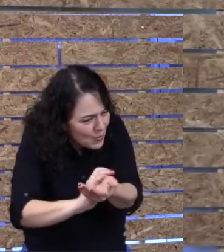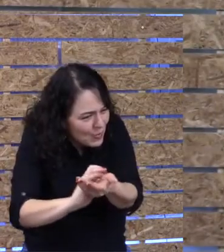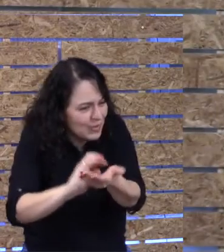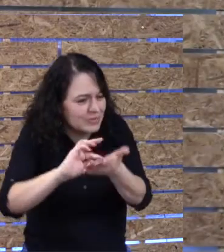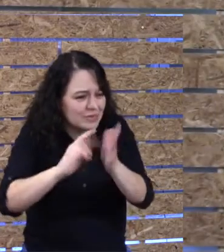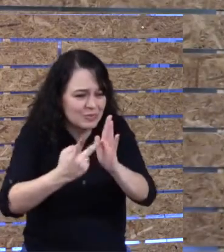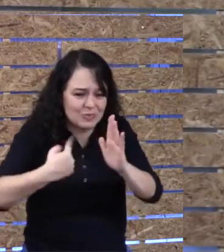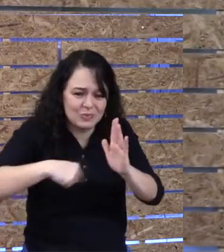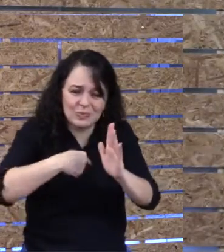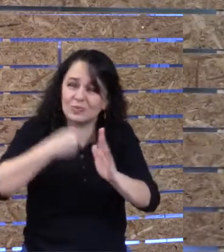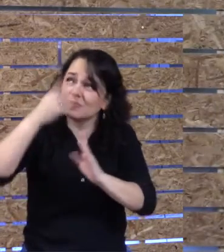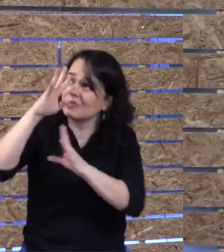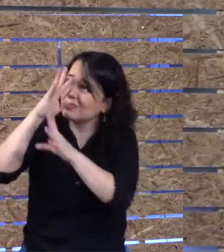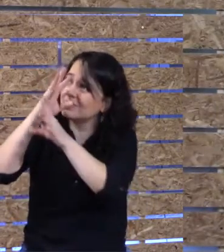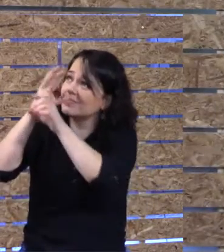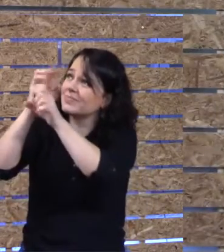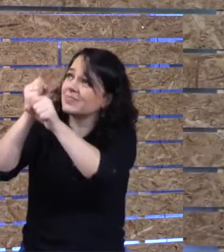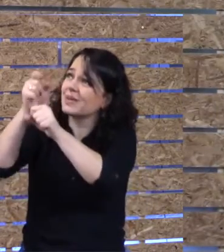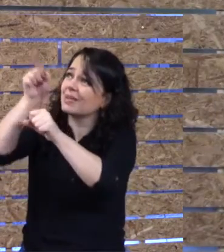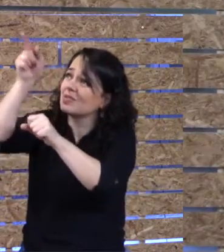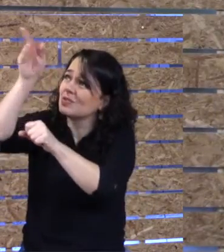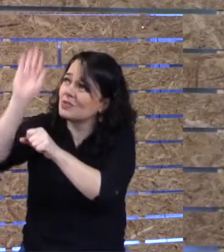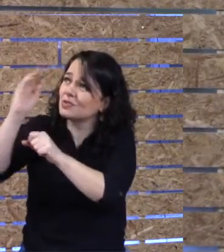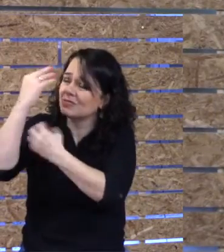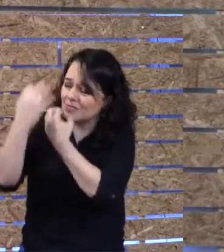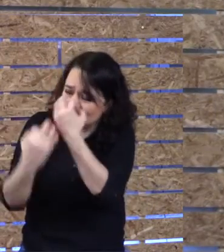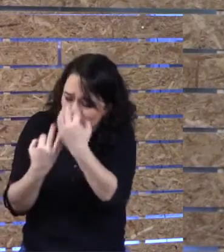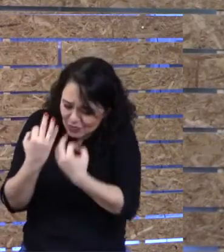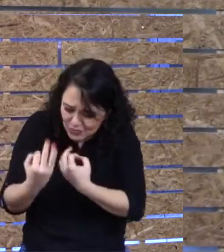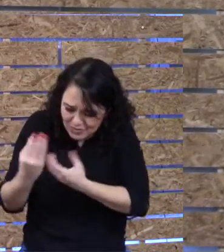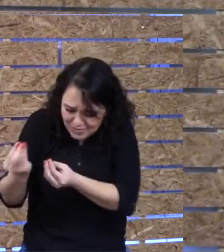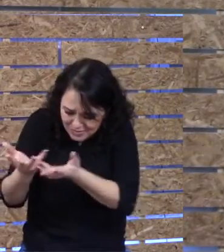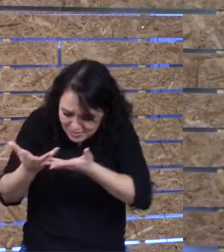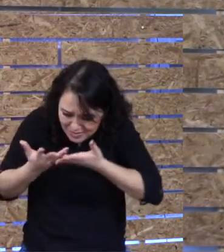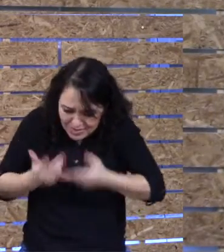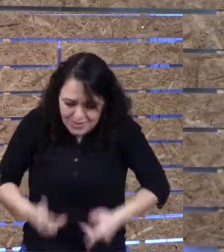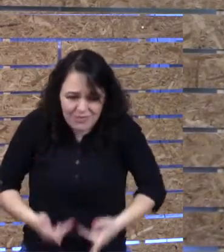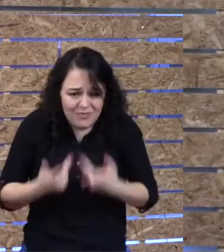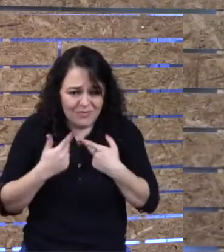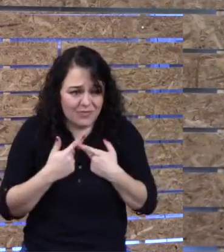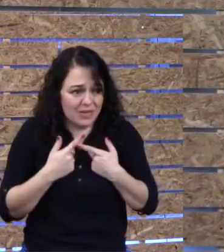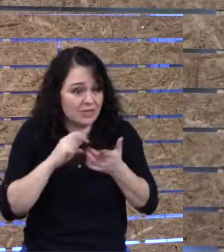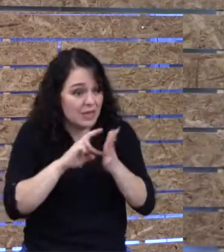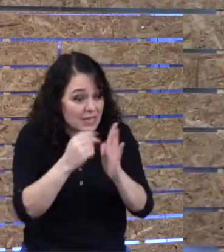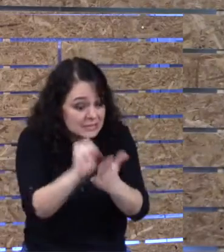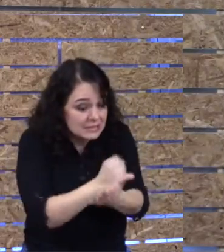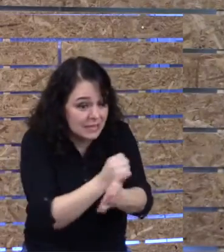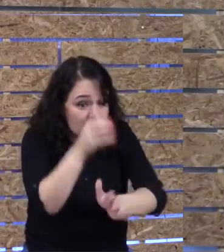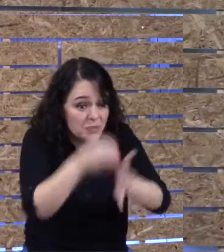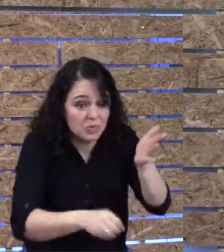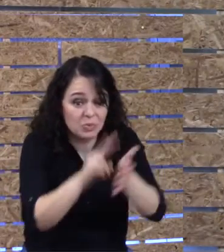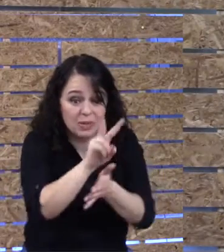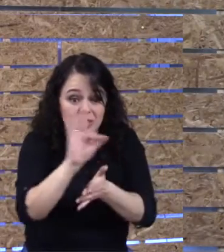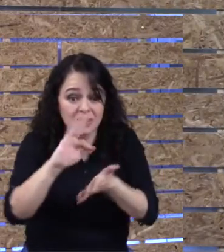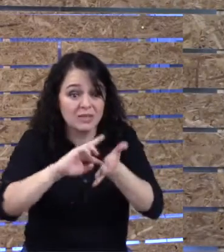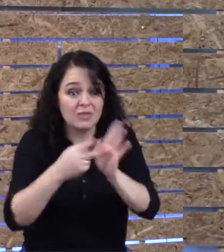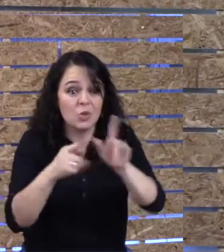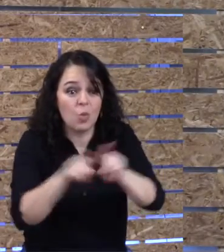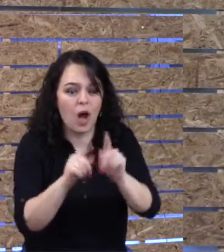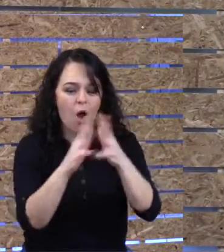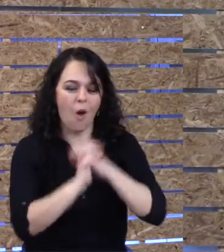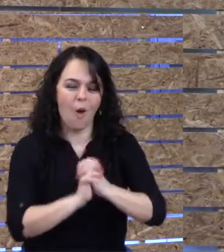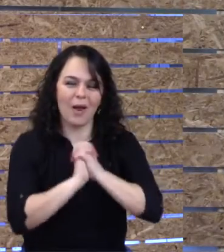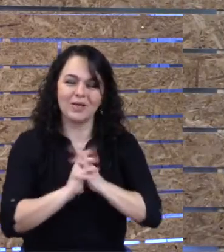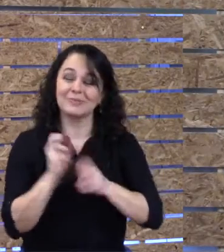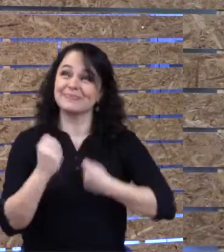una oración. Este salmo es una confesión. Es una persona que está confesando